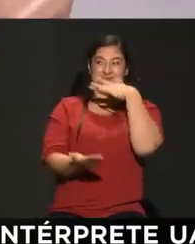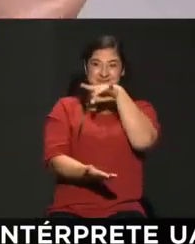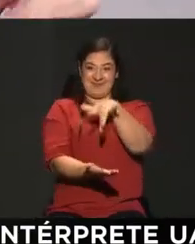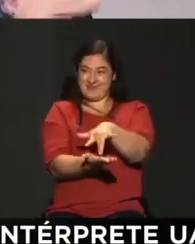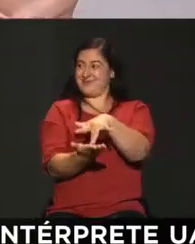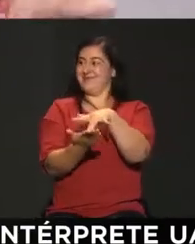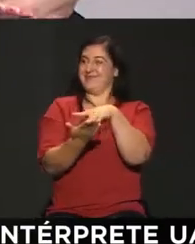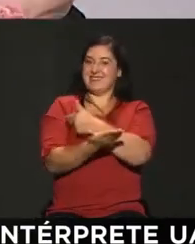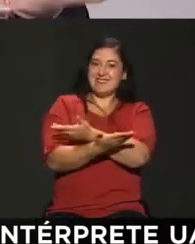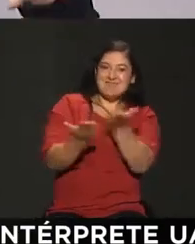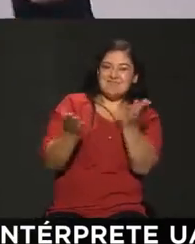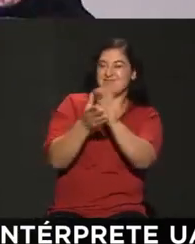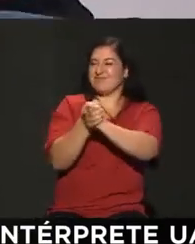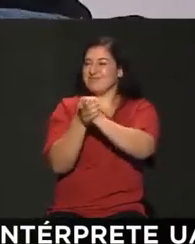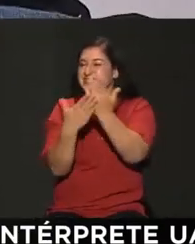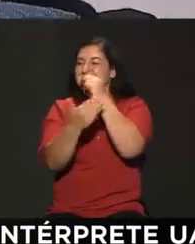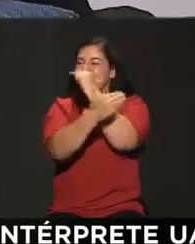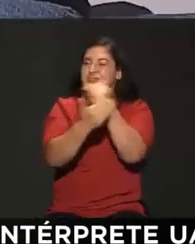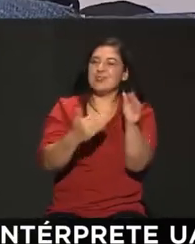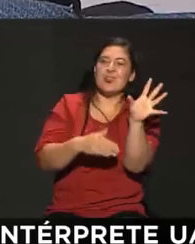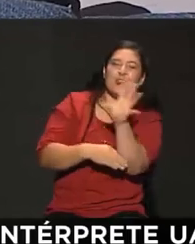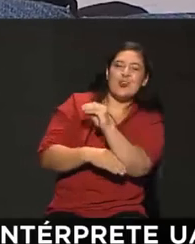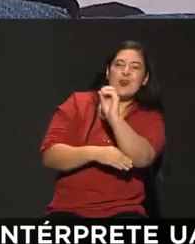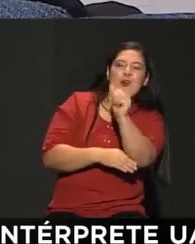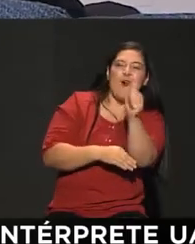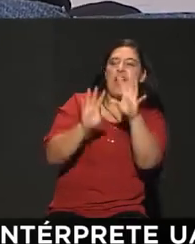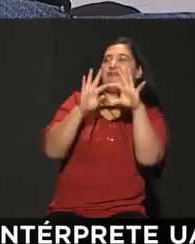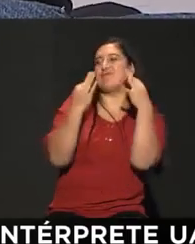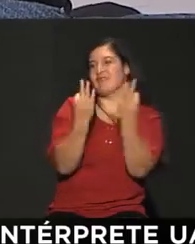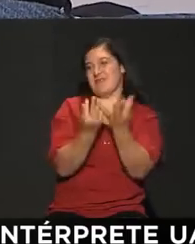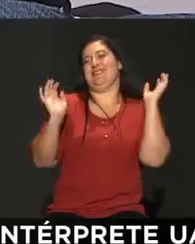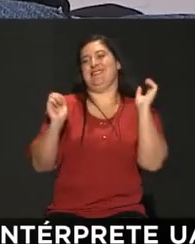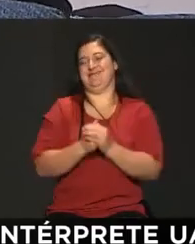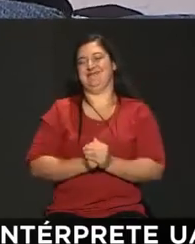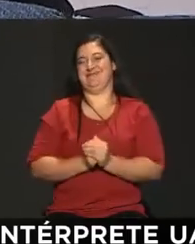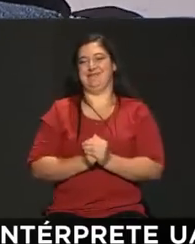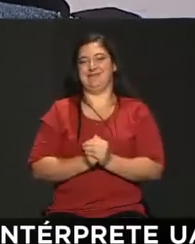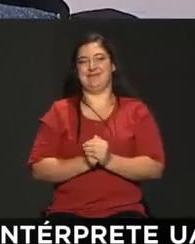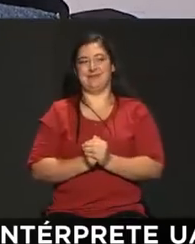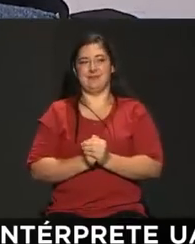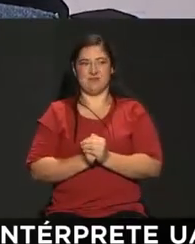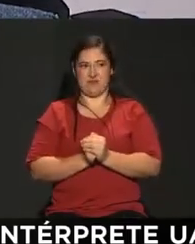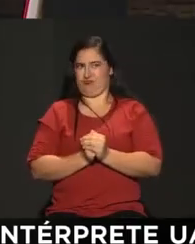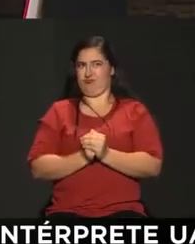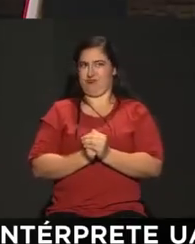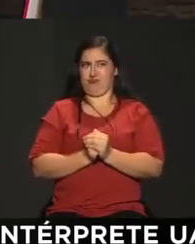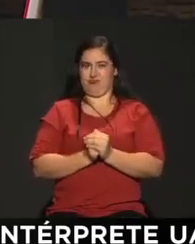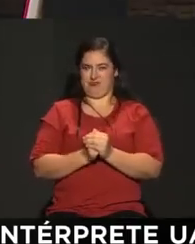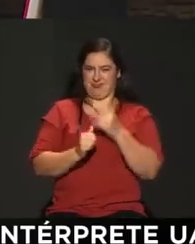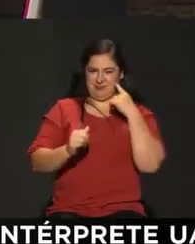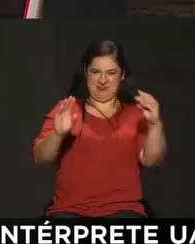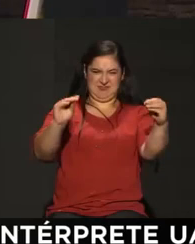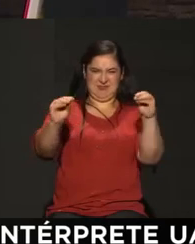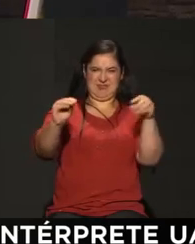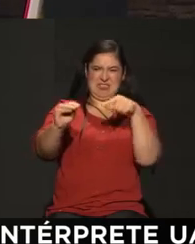aquí, acompañando y saludando a todos los niños y las niñas y a sus familias. Ese Juanito está como perezado. A ver, yo